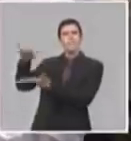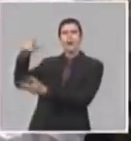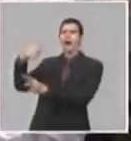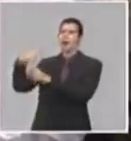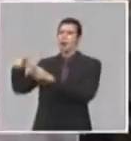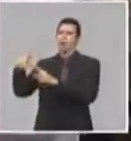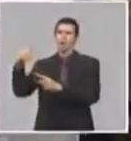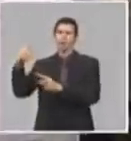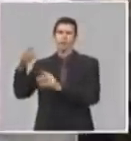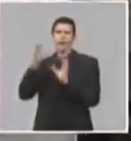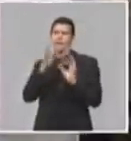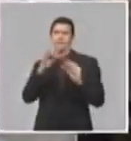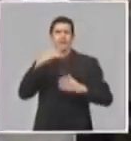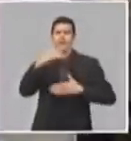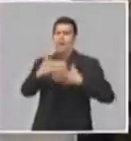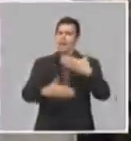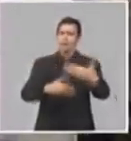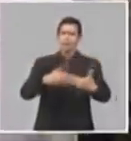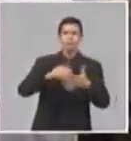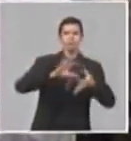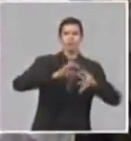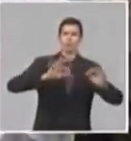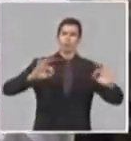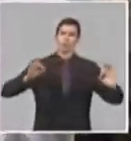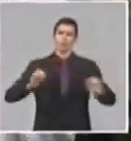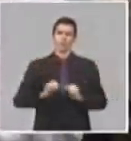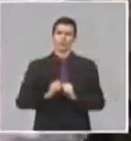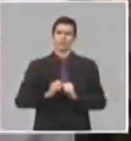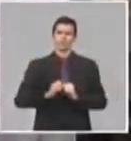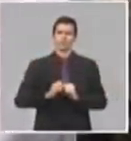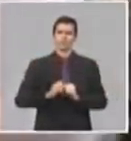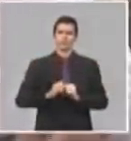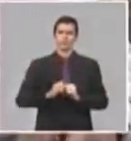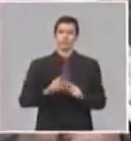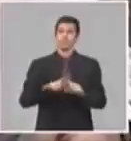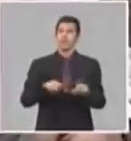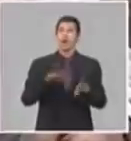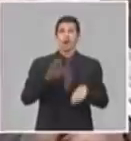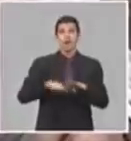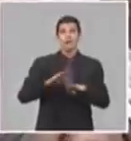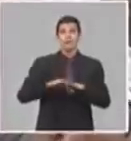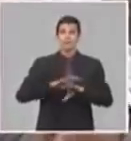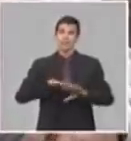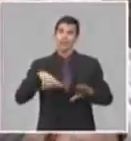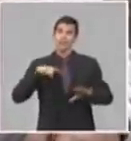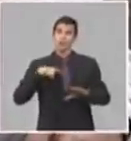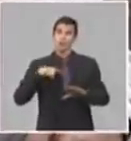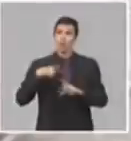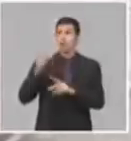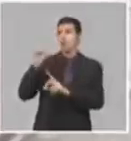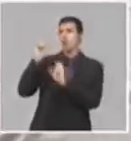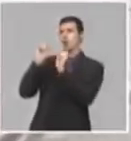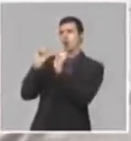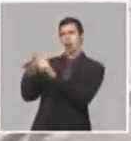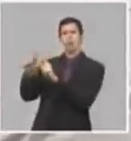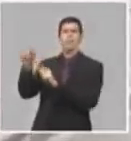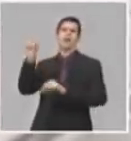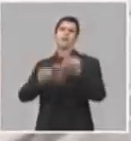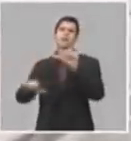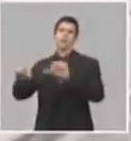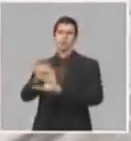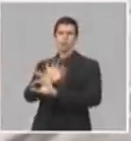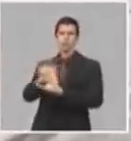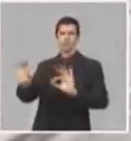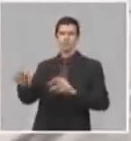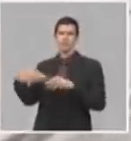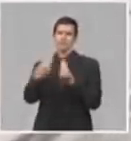dinero por urea. Y entonces se rompen los ciclos productivos y eso tiene que ver también con la producción agropecuaria y los rendimientos. Porque entonces después